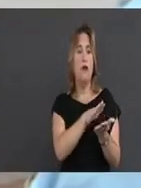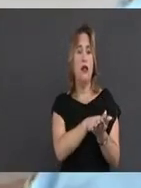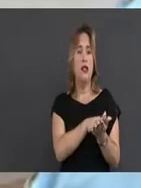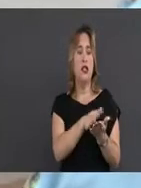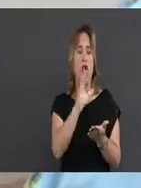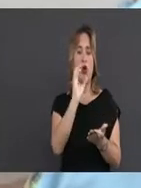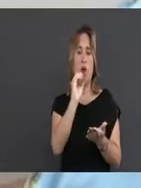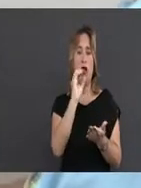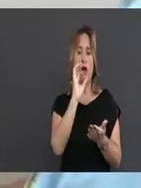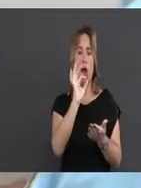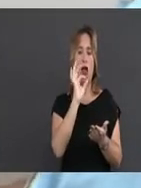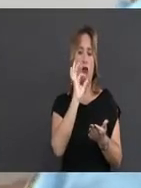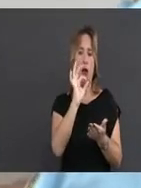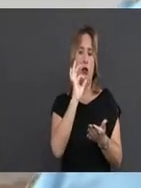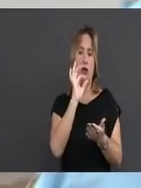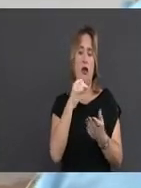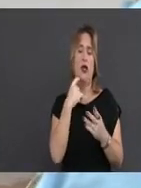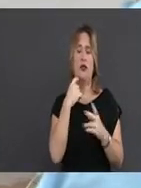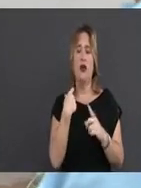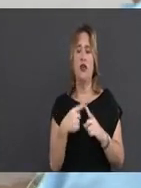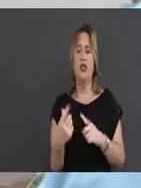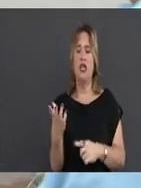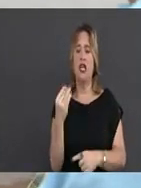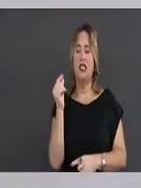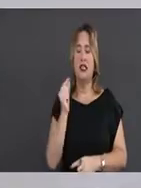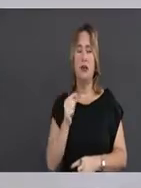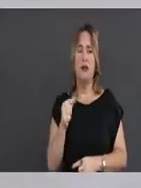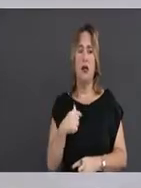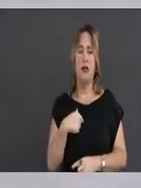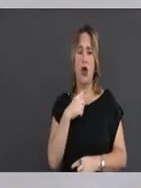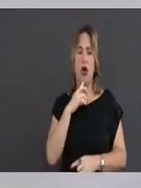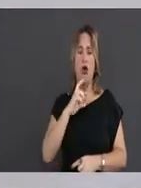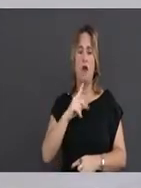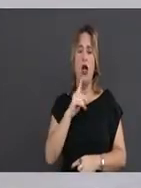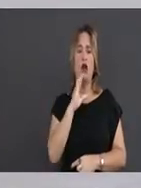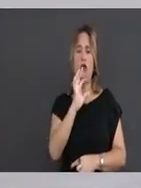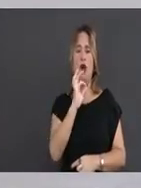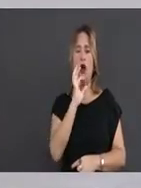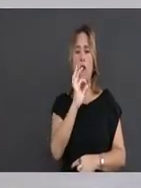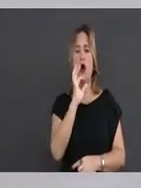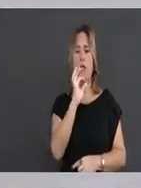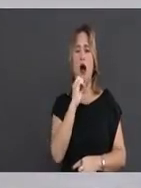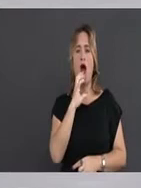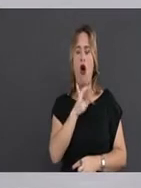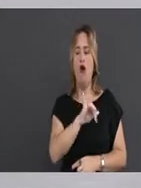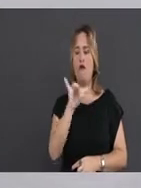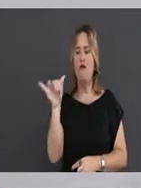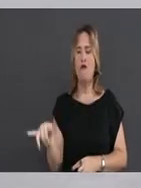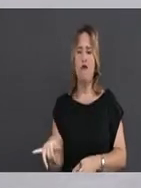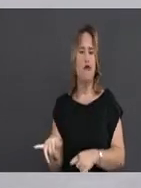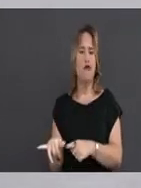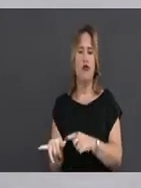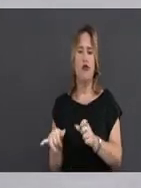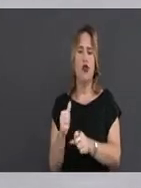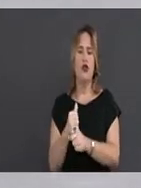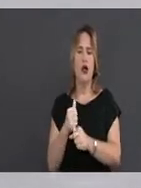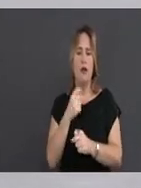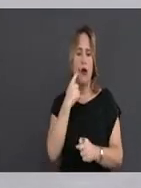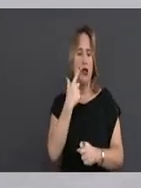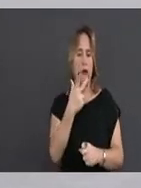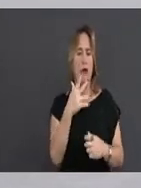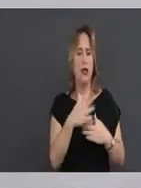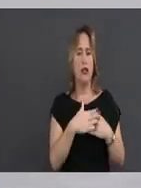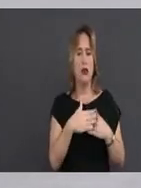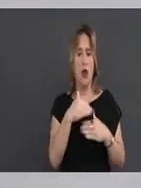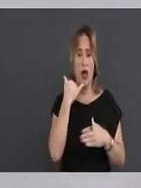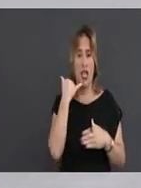ocupado. Entonces, ¿qué dice la persona? ¿Está constantemente ocupado o está fuera de servicio? Entonces, ¿qué estamos viendo con este